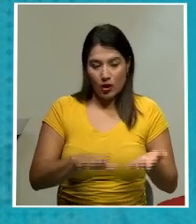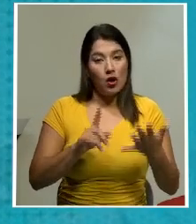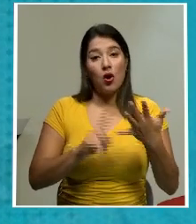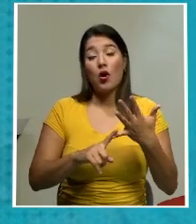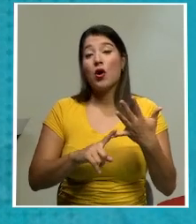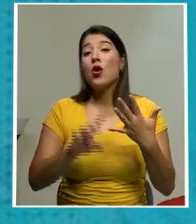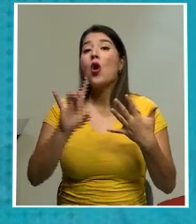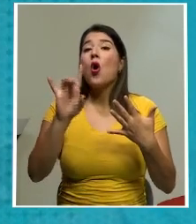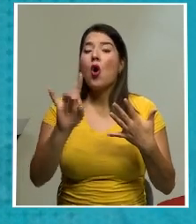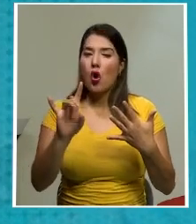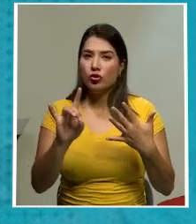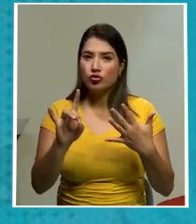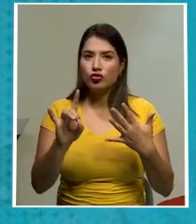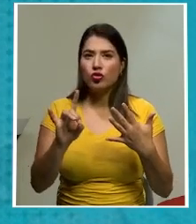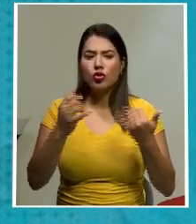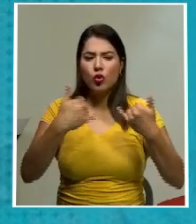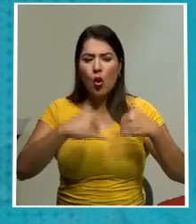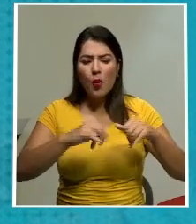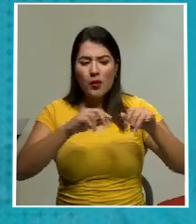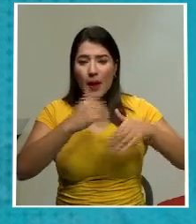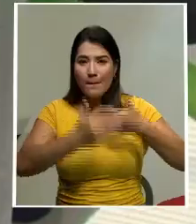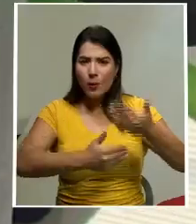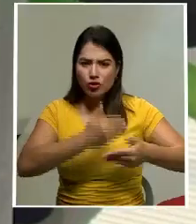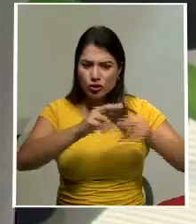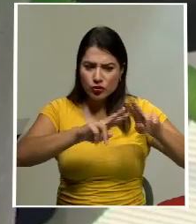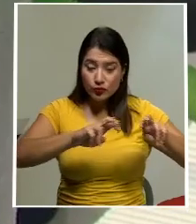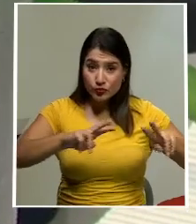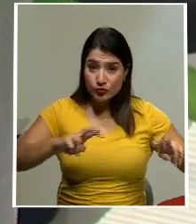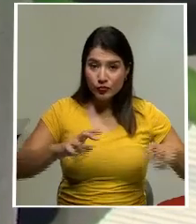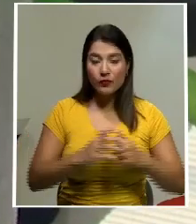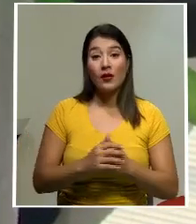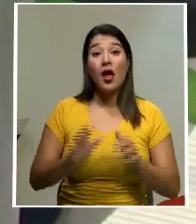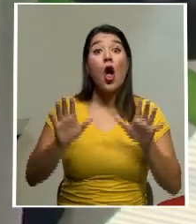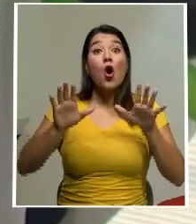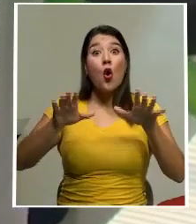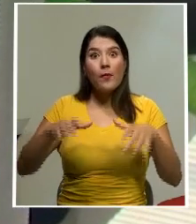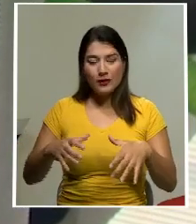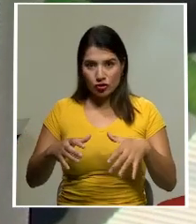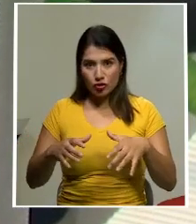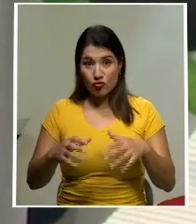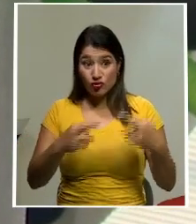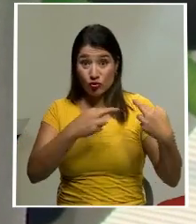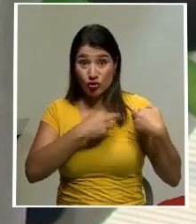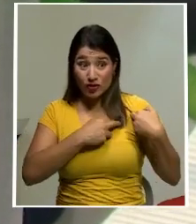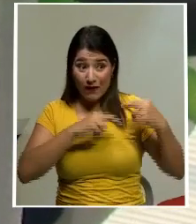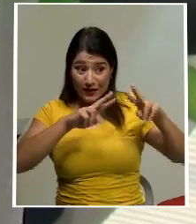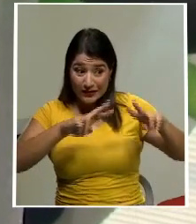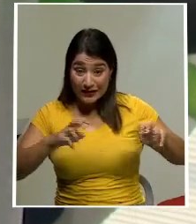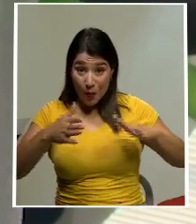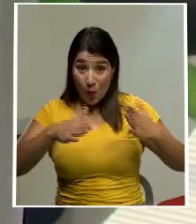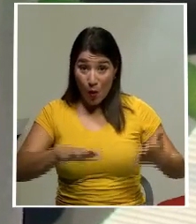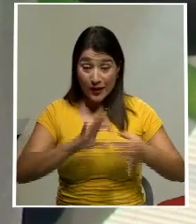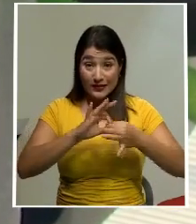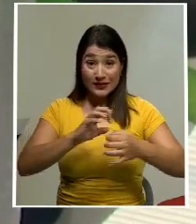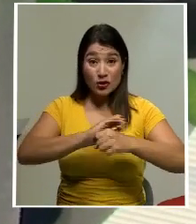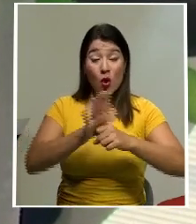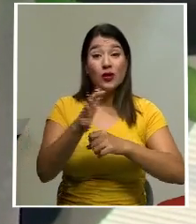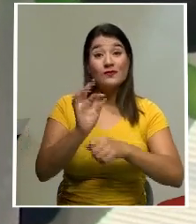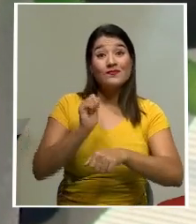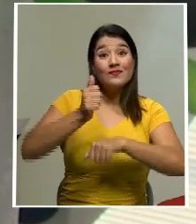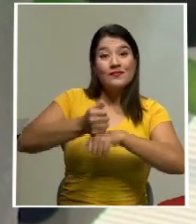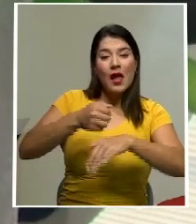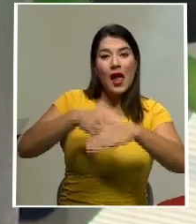con patología forense y centros médicos. La Comisión de Mortalidad COVID-19 se conformó en julio del 2020 y en